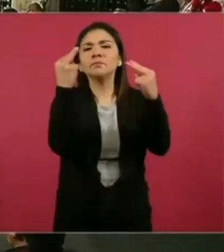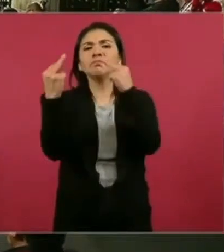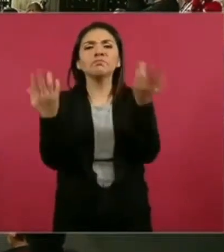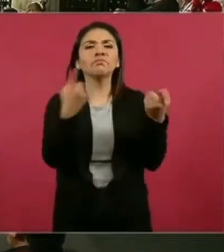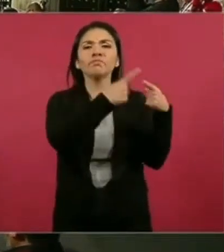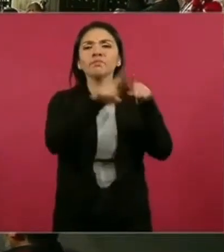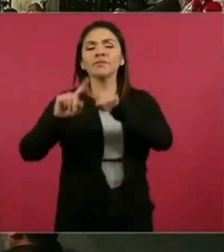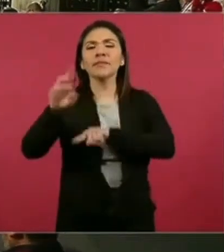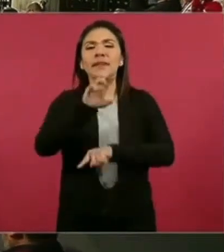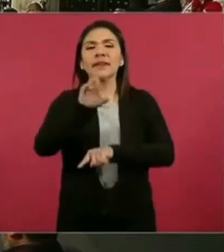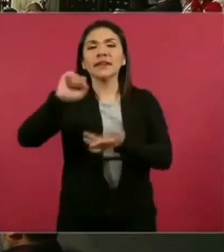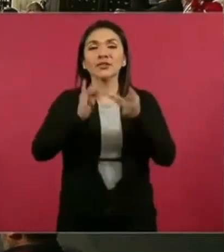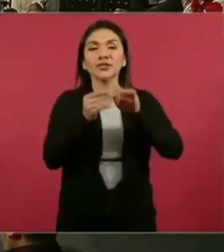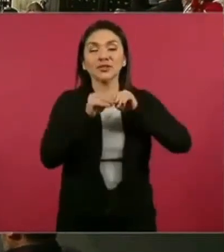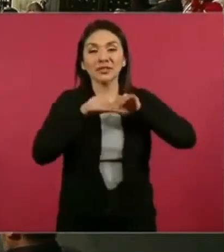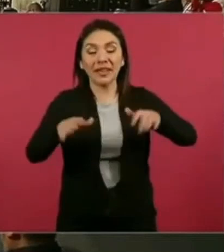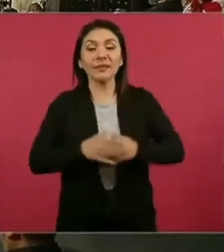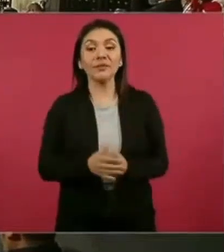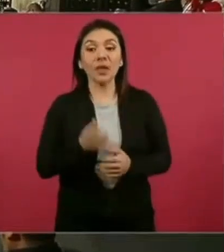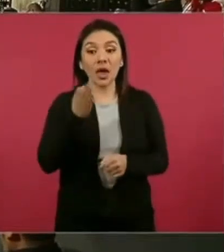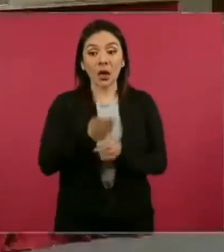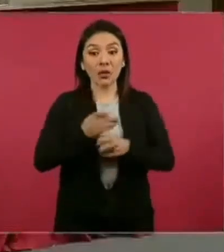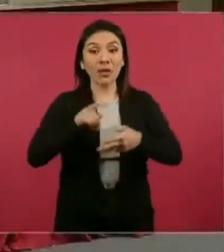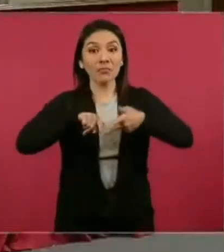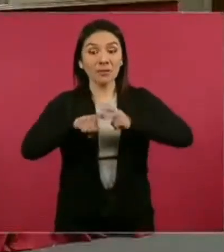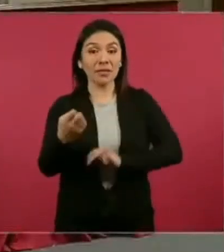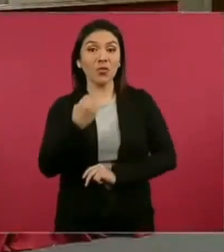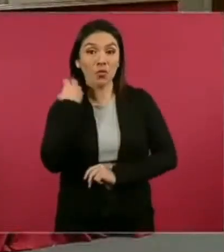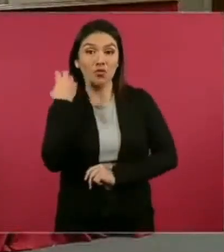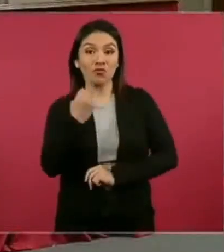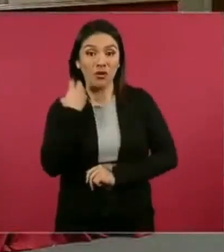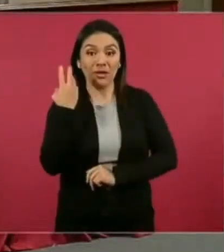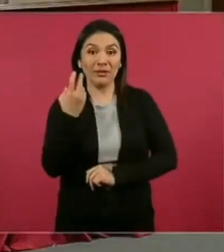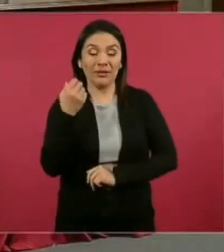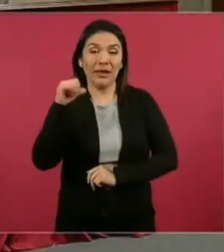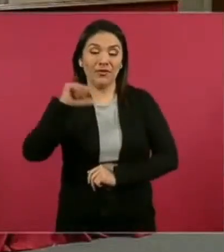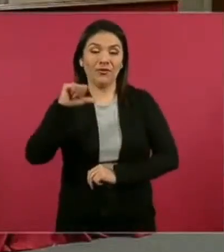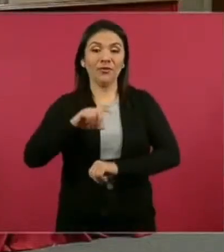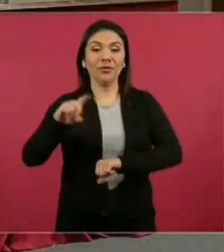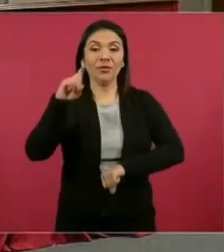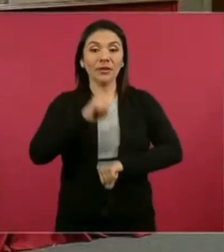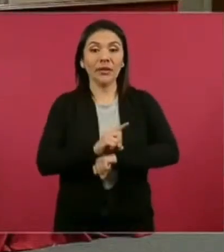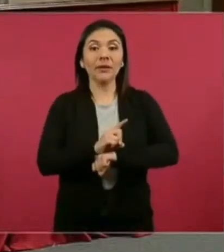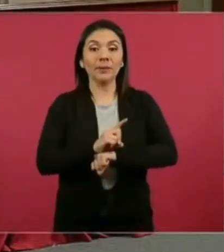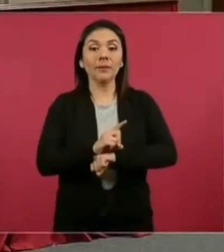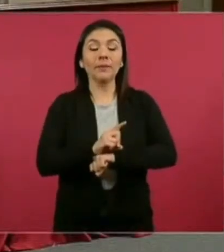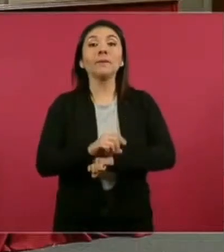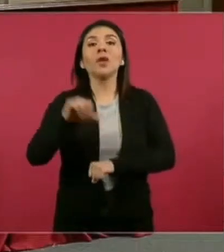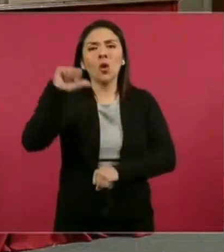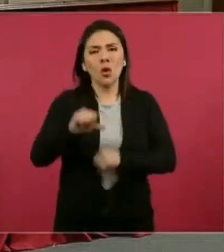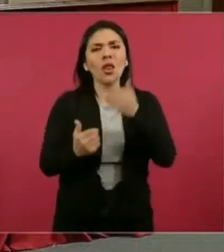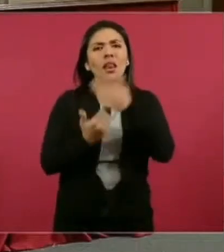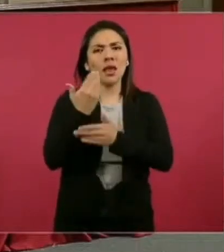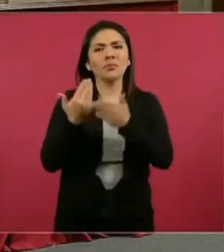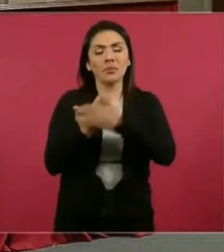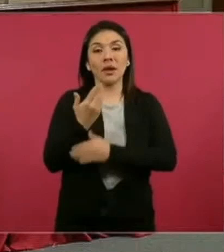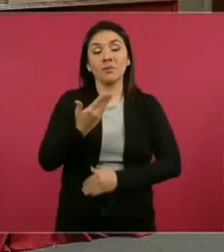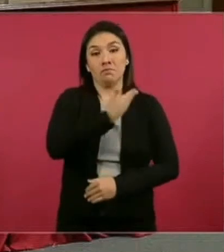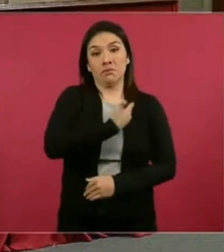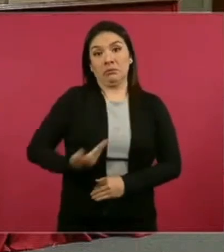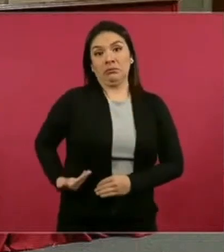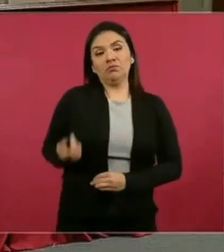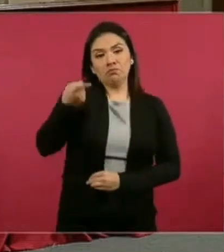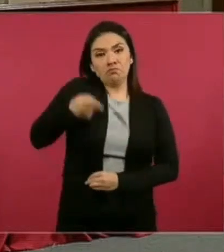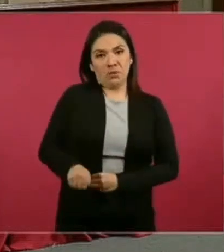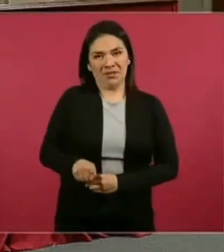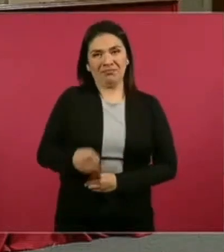las redes sociales. Vamos a iniciar con esta conferencia de prensa. Esta mañana, por indicaciones del